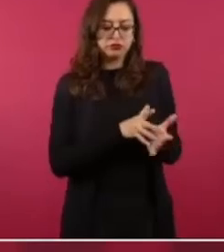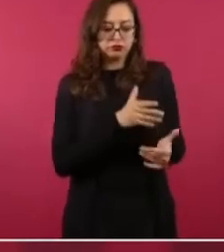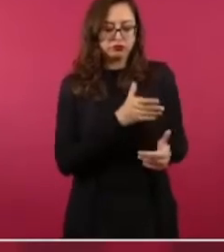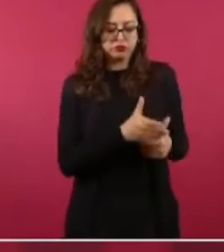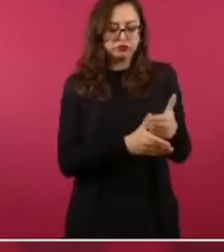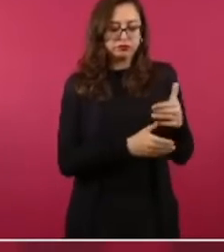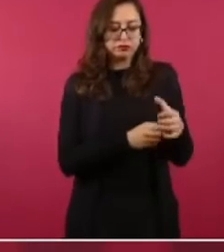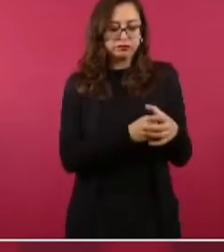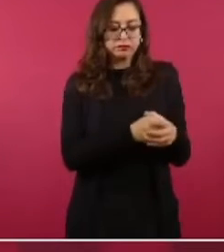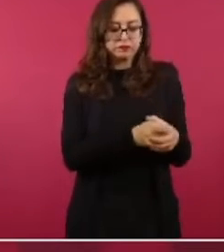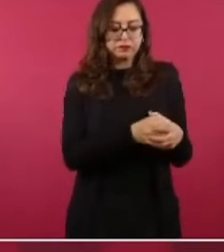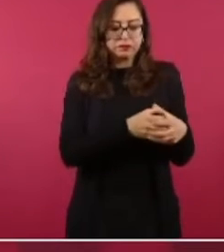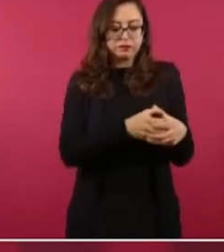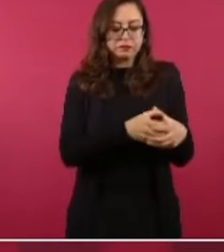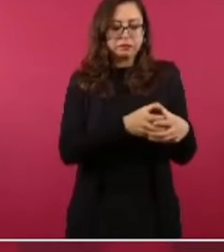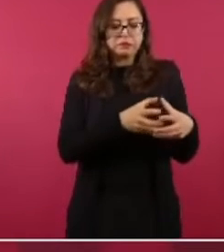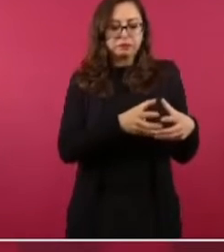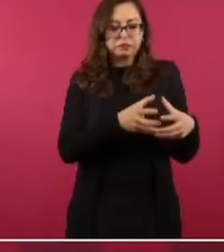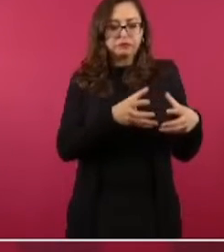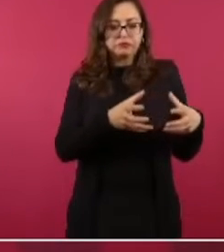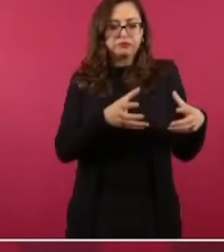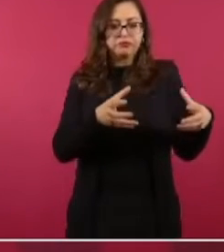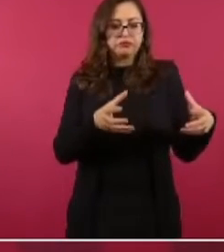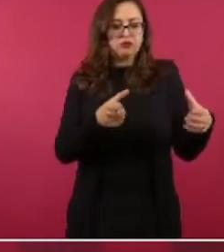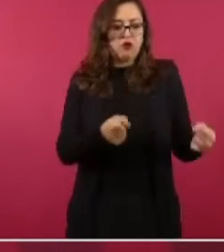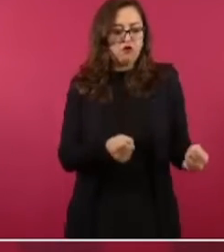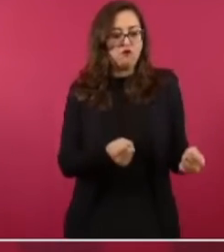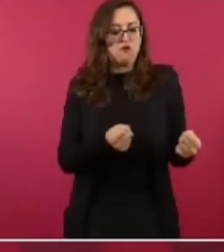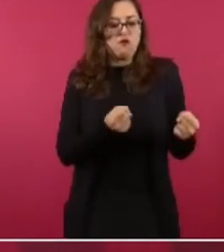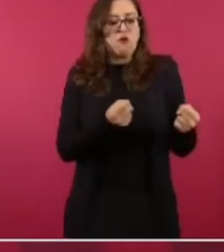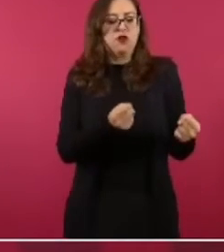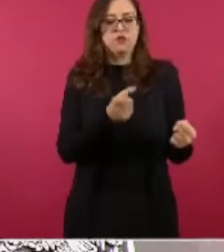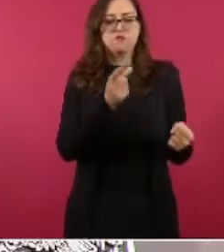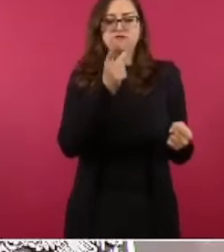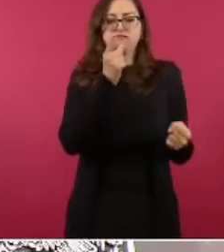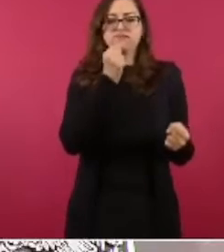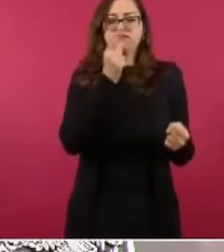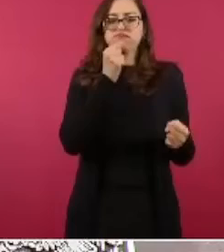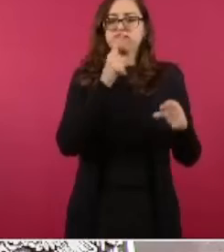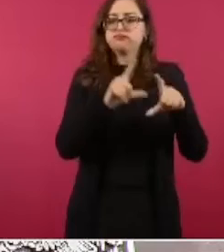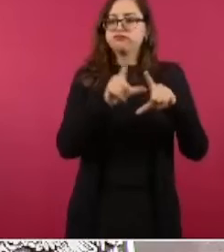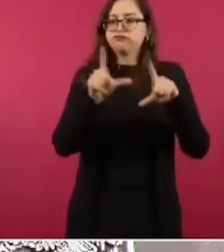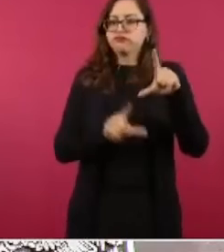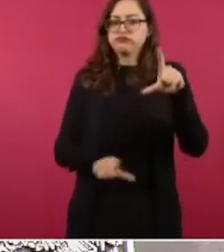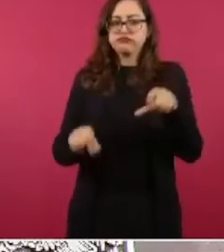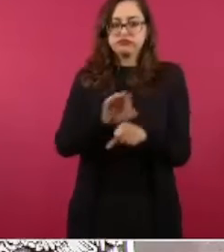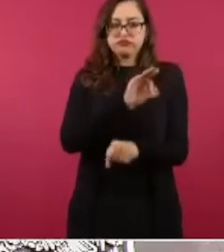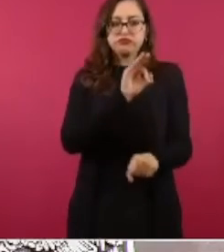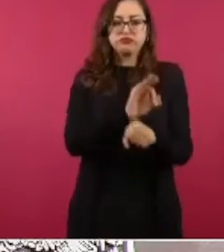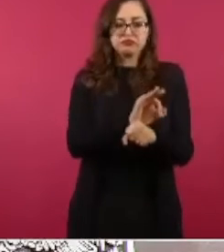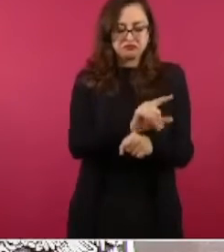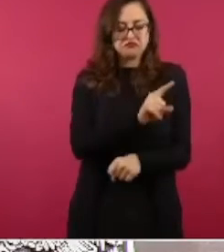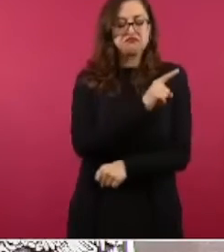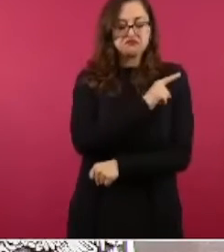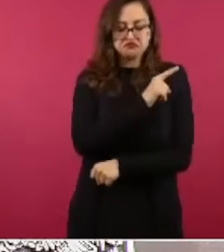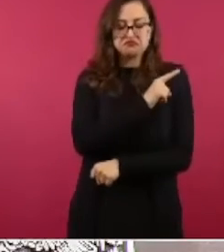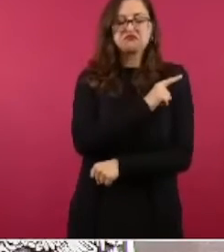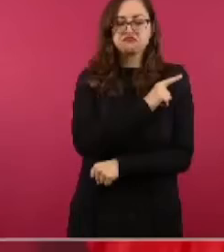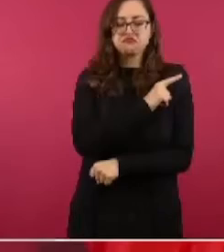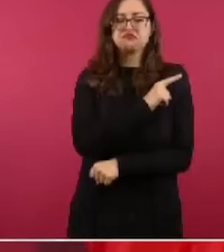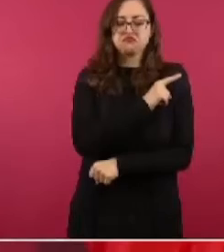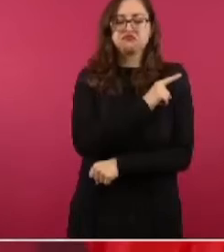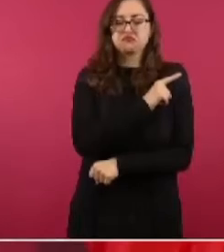va a convertirse en la institución fundamental para garantizar la seguridad pública. ¿Qué es lo